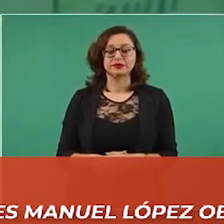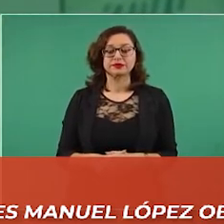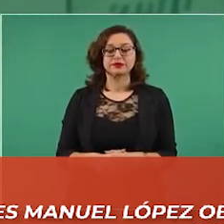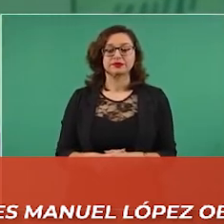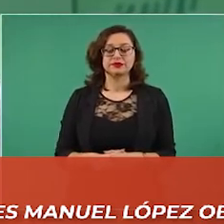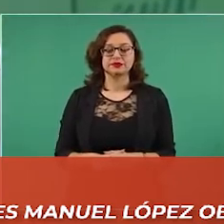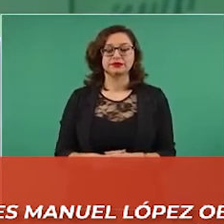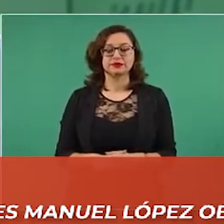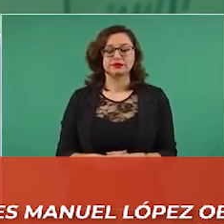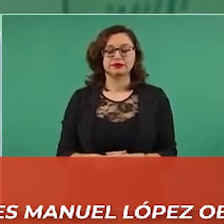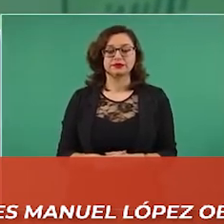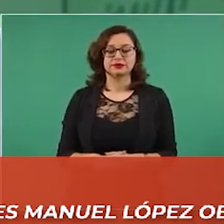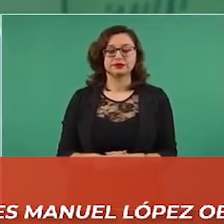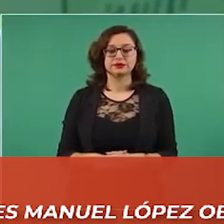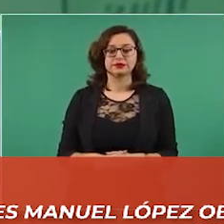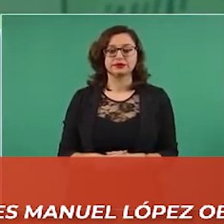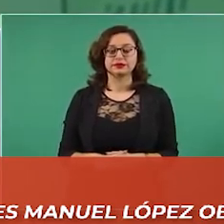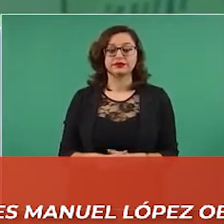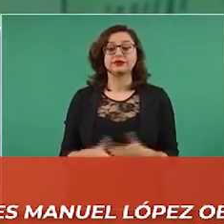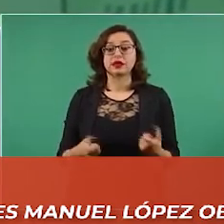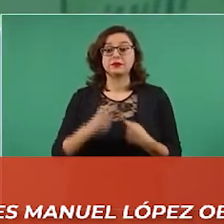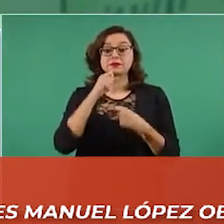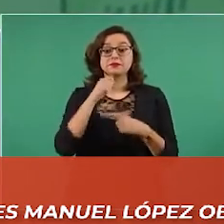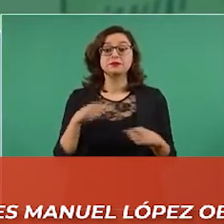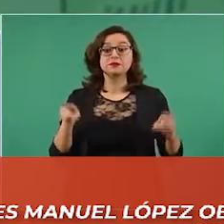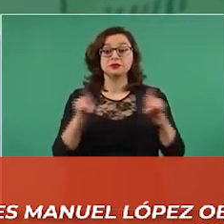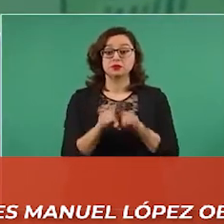presidente del INE.